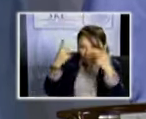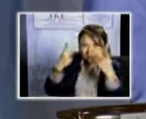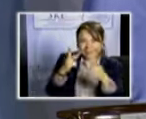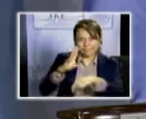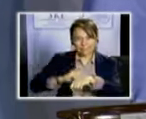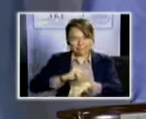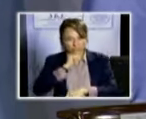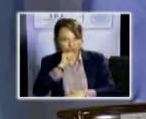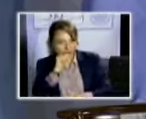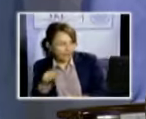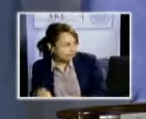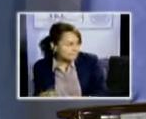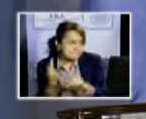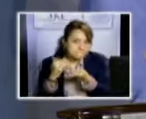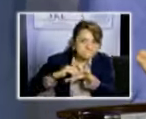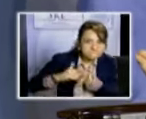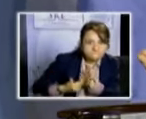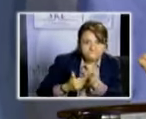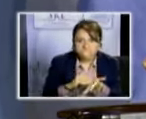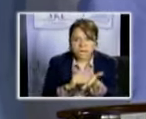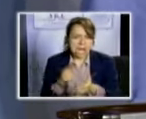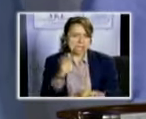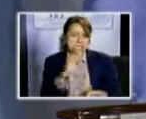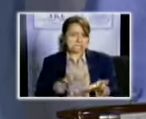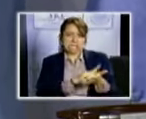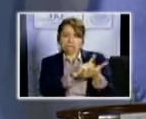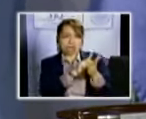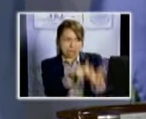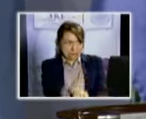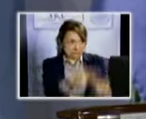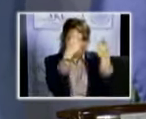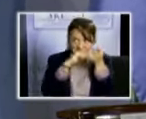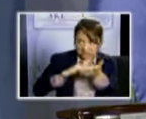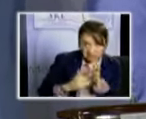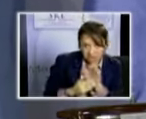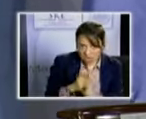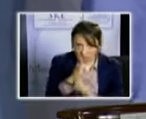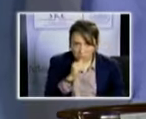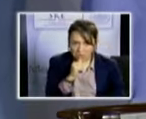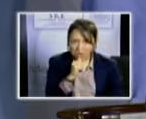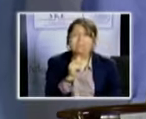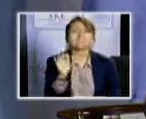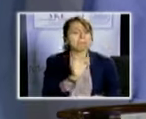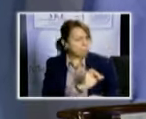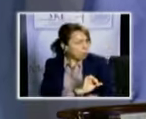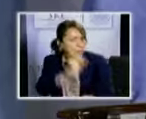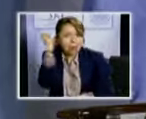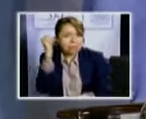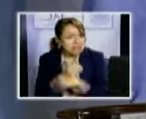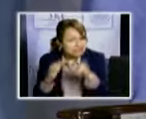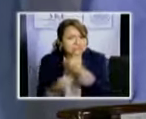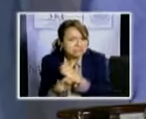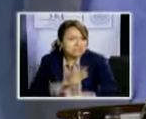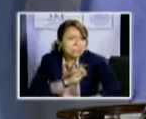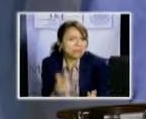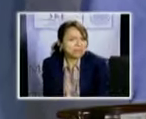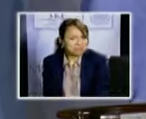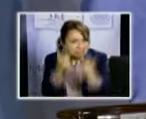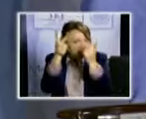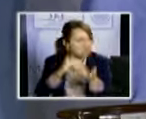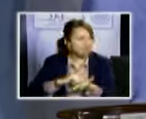no trafican en drogas, van a traficar en otras cosas, y lo estamos viendo en este momento. Están traficando en migrantes, están